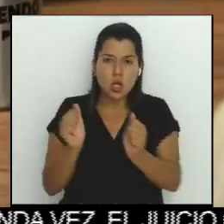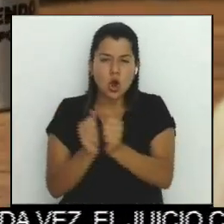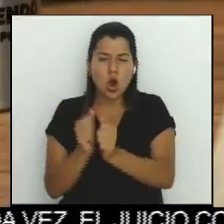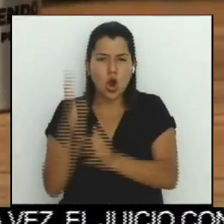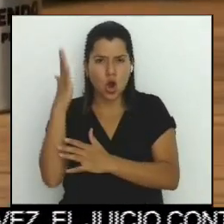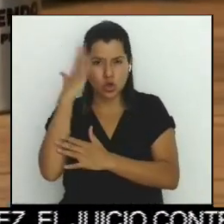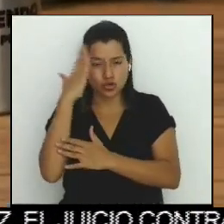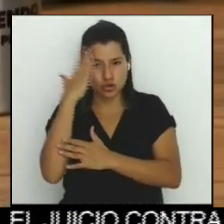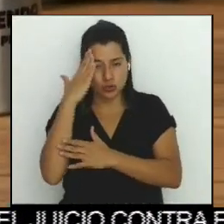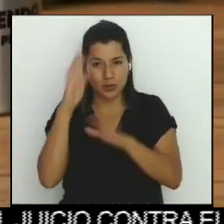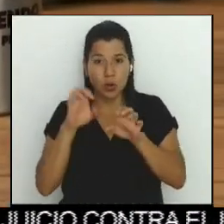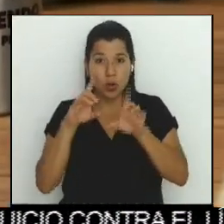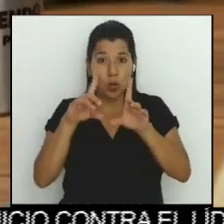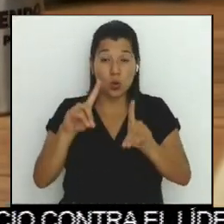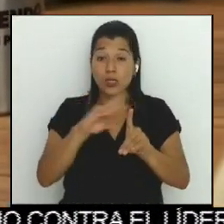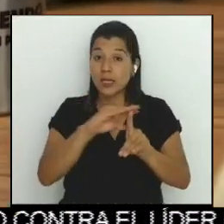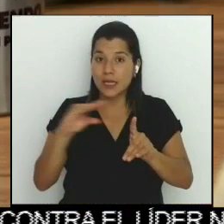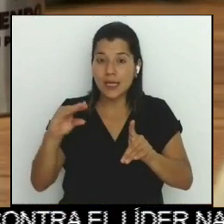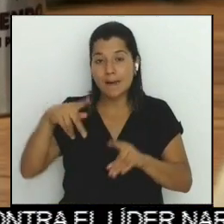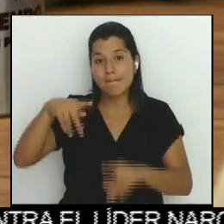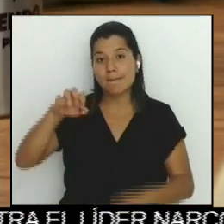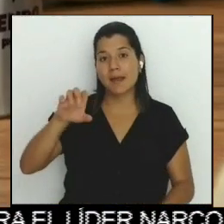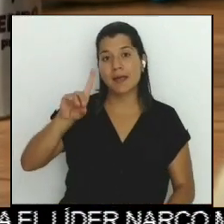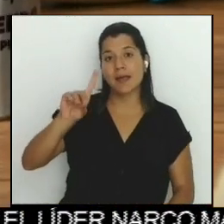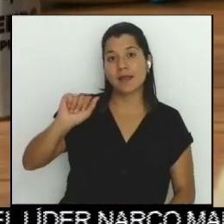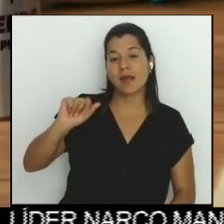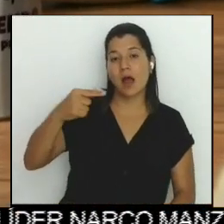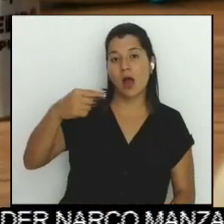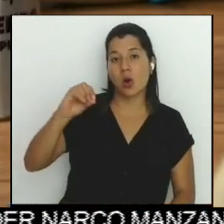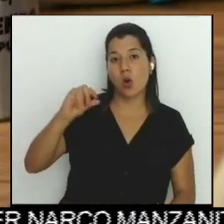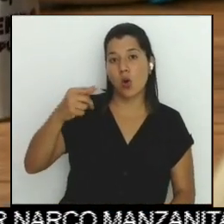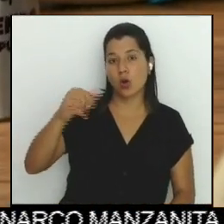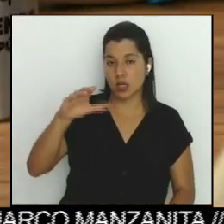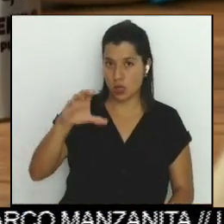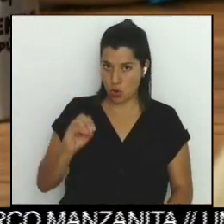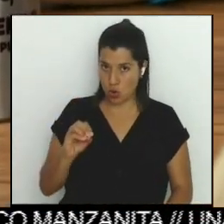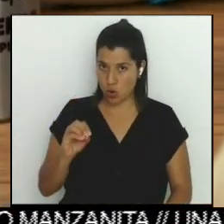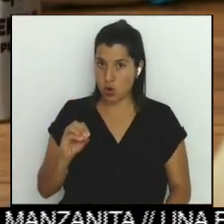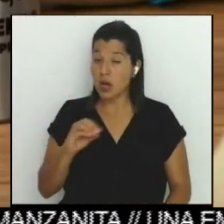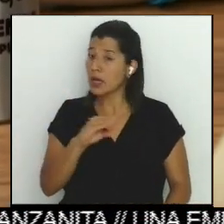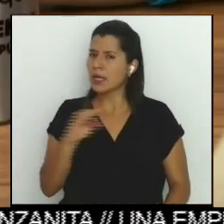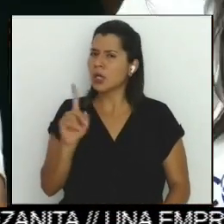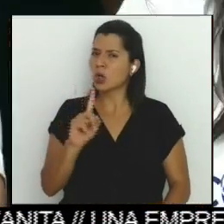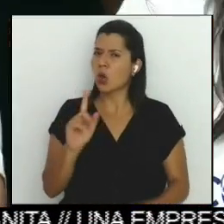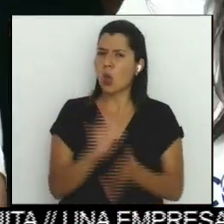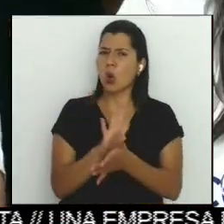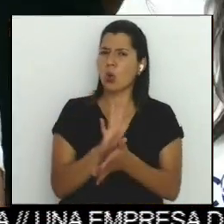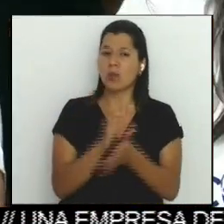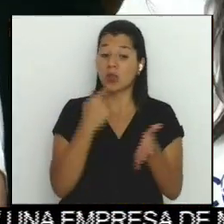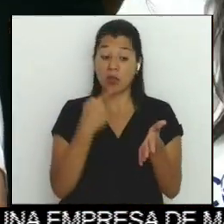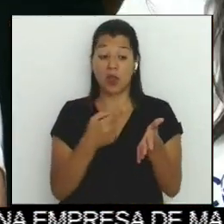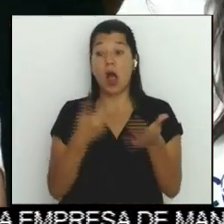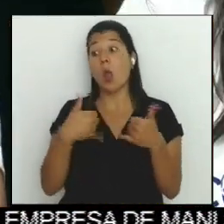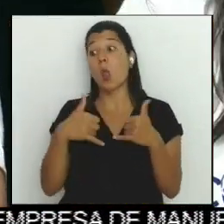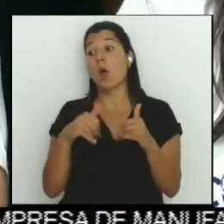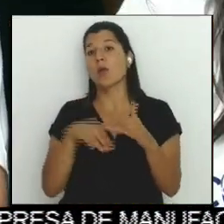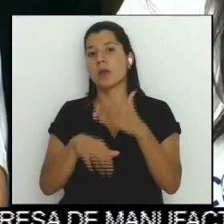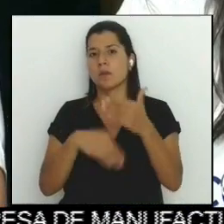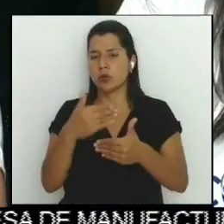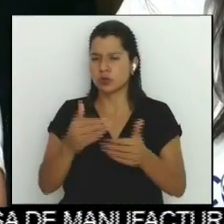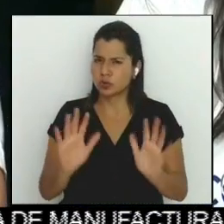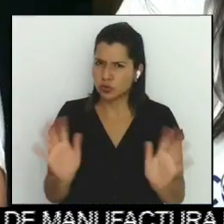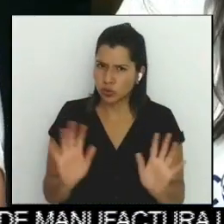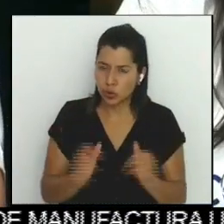internacionalmente aceptados, no un documento que nos digan que todavía está en construcción. Hoy estamos marchando por un